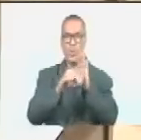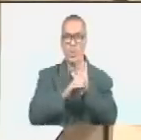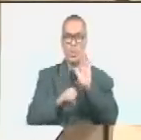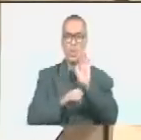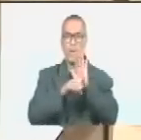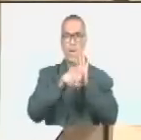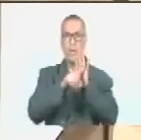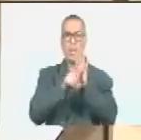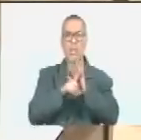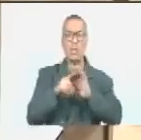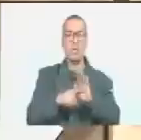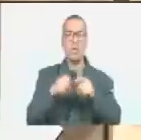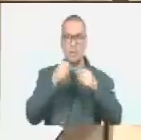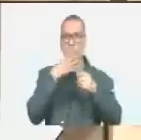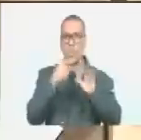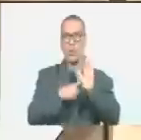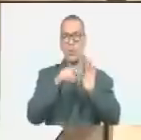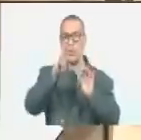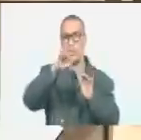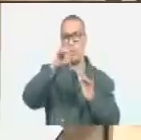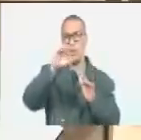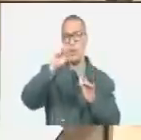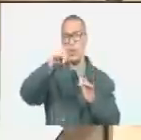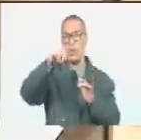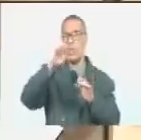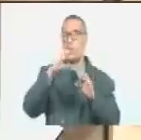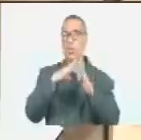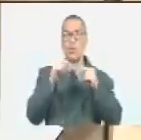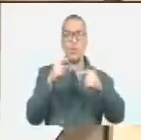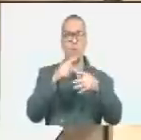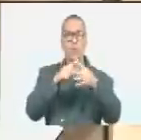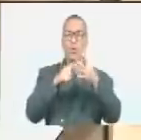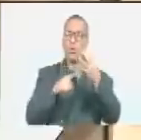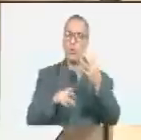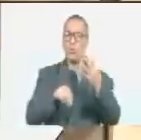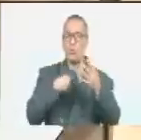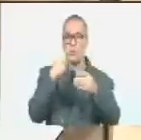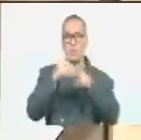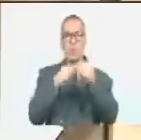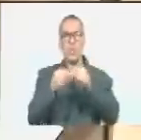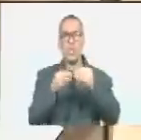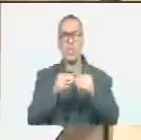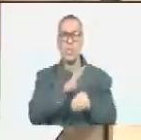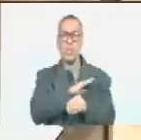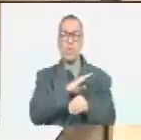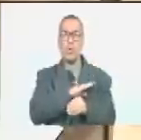Civil define bienes, son todas aquellas cosas que pueden ser objeto de